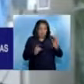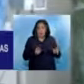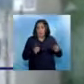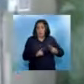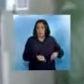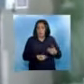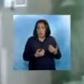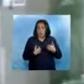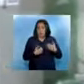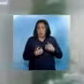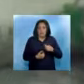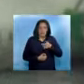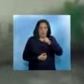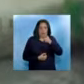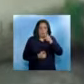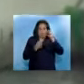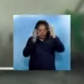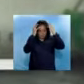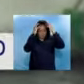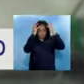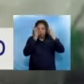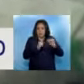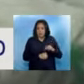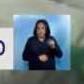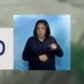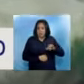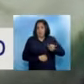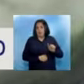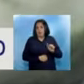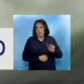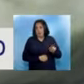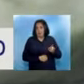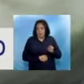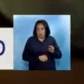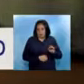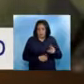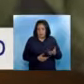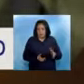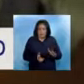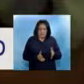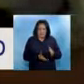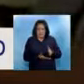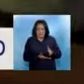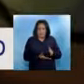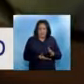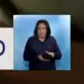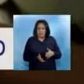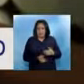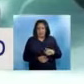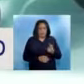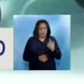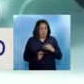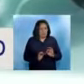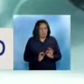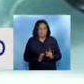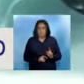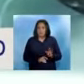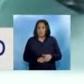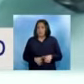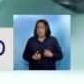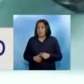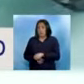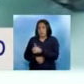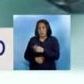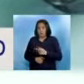Tiene líquido en su cabeza. Ella, la Yasmín, está entre la vida y la muerte. Está más delicada que la otra. Los gastos